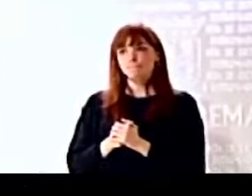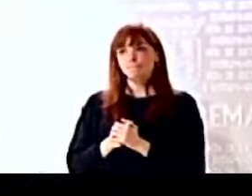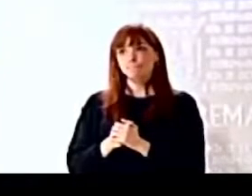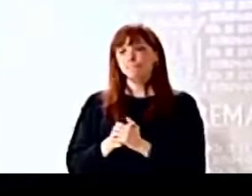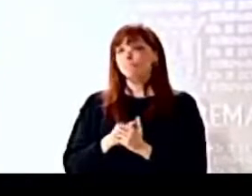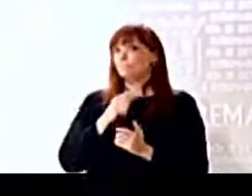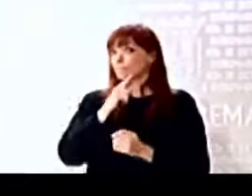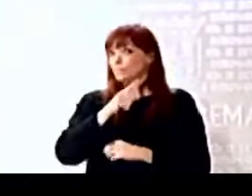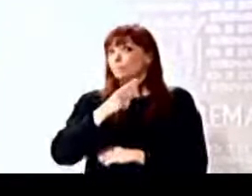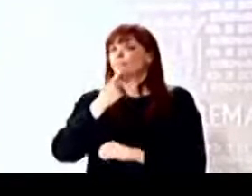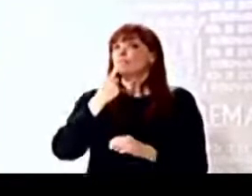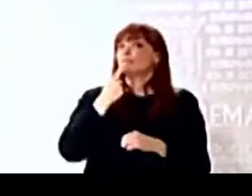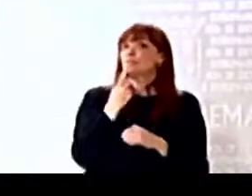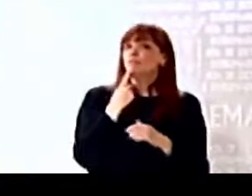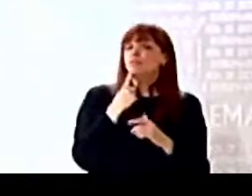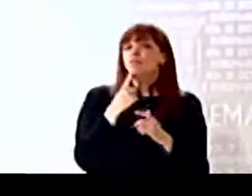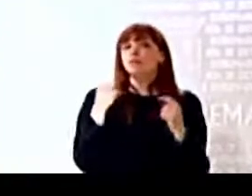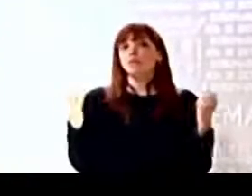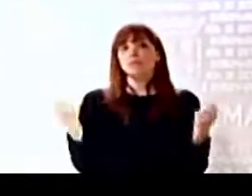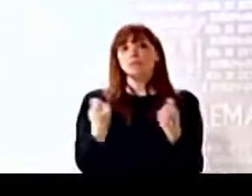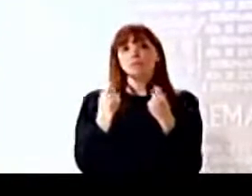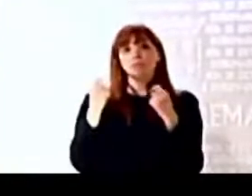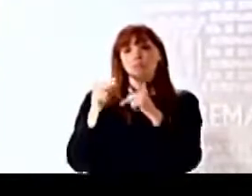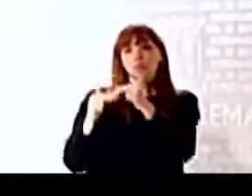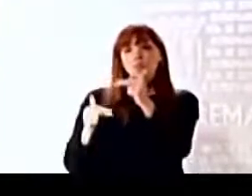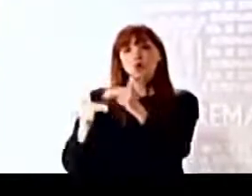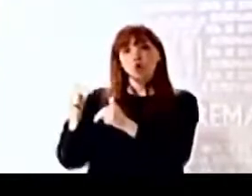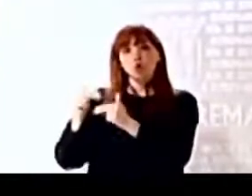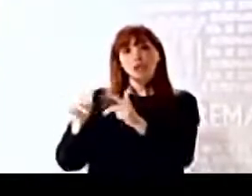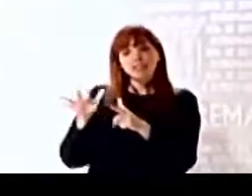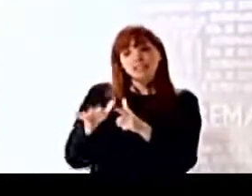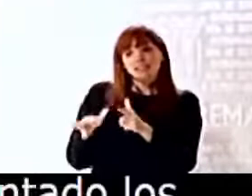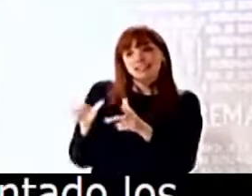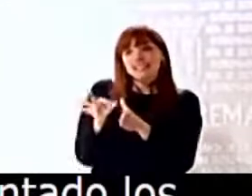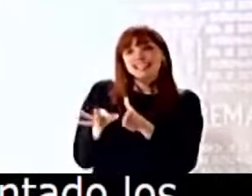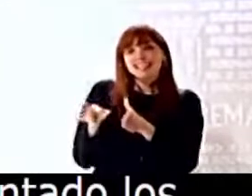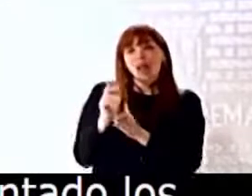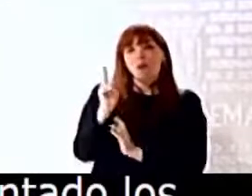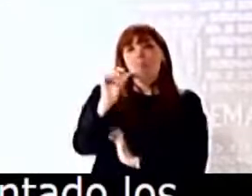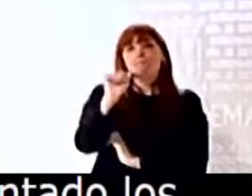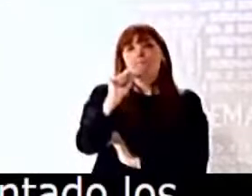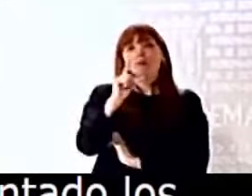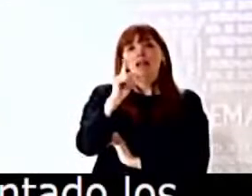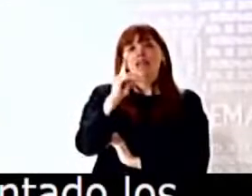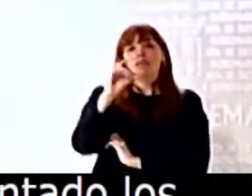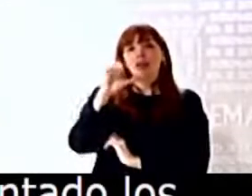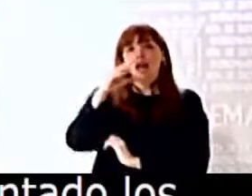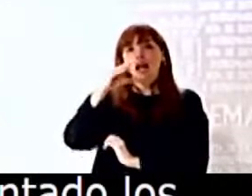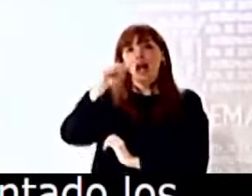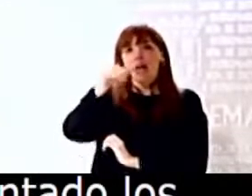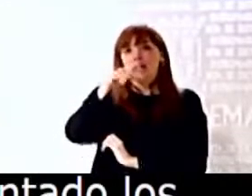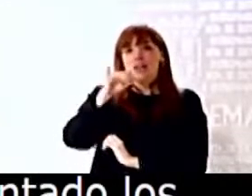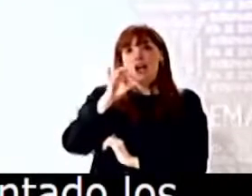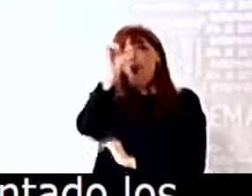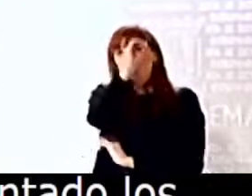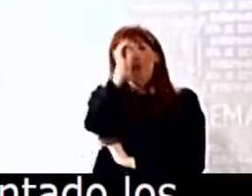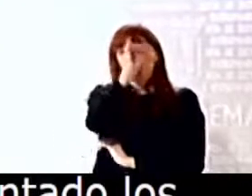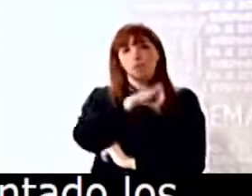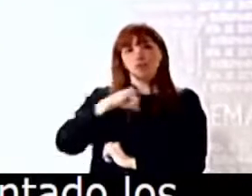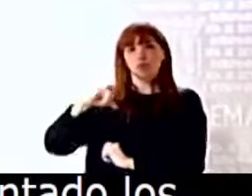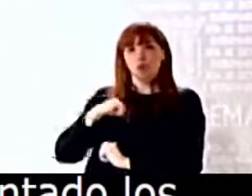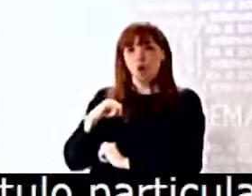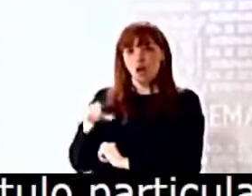ha comentado los promotores de la isla de Valdecañas es a título particular. Yo creo que no ha